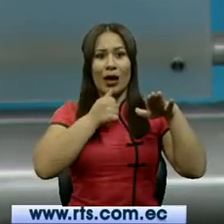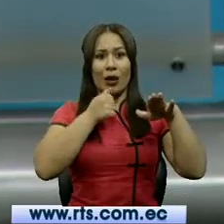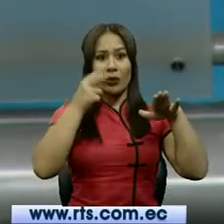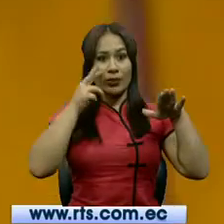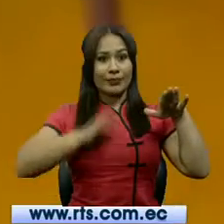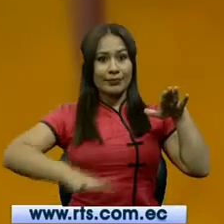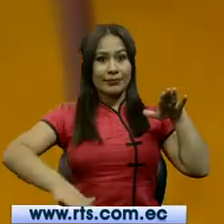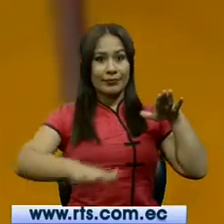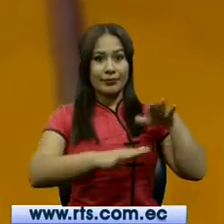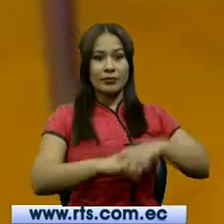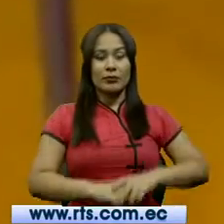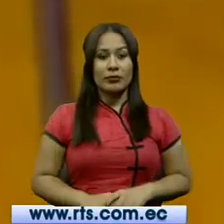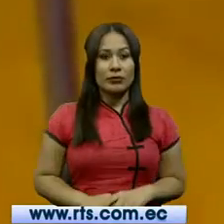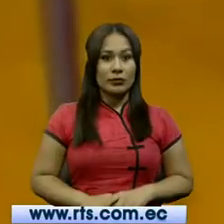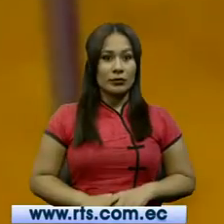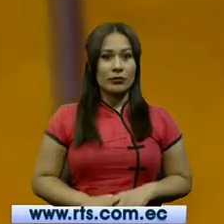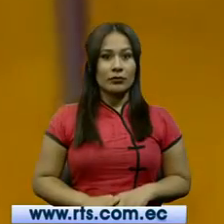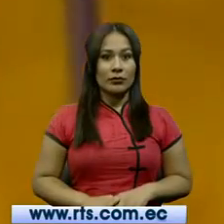Veamos.